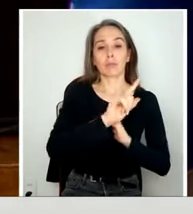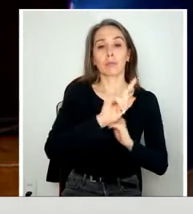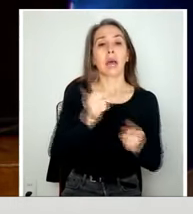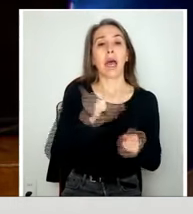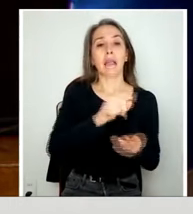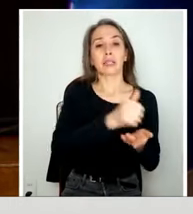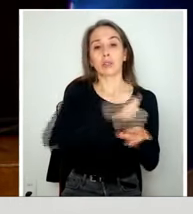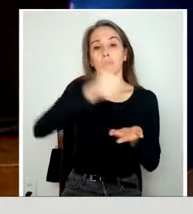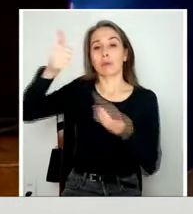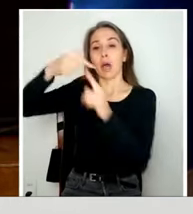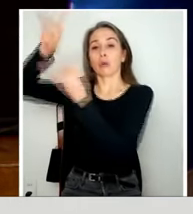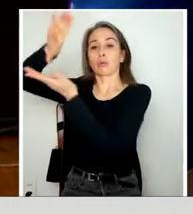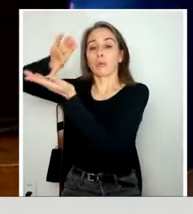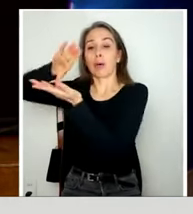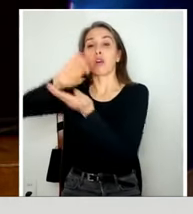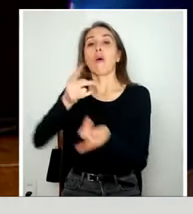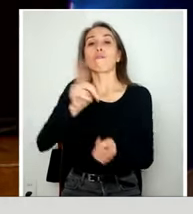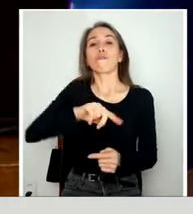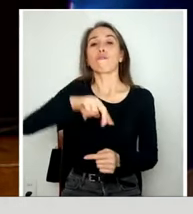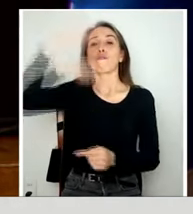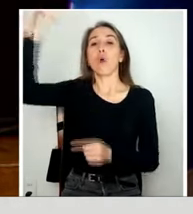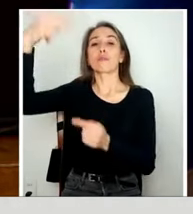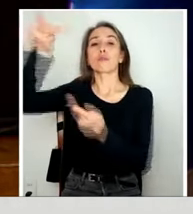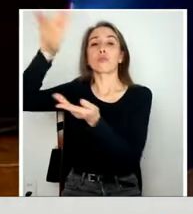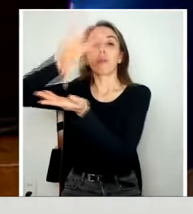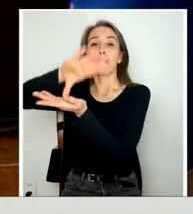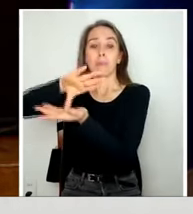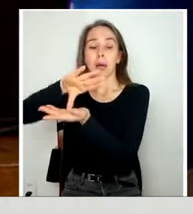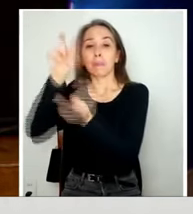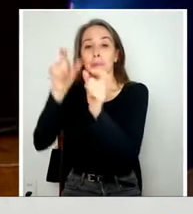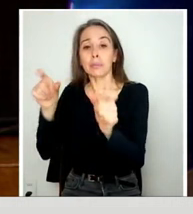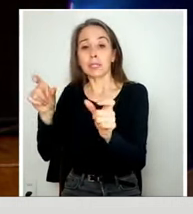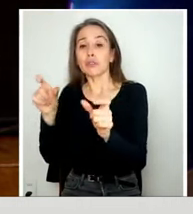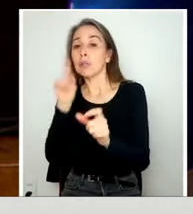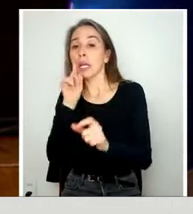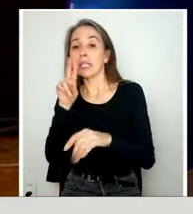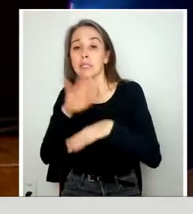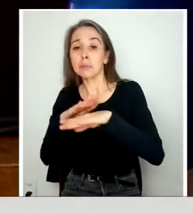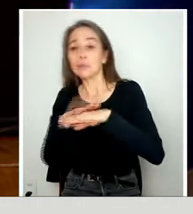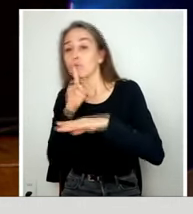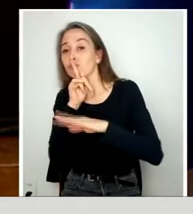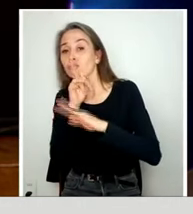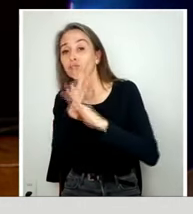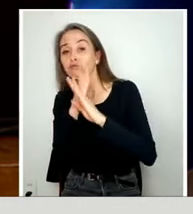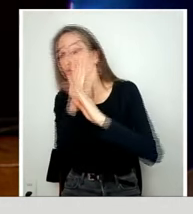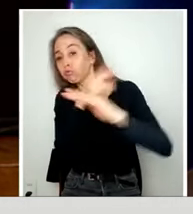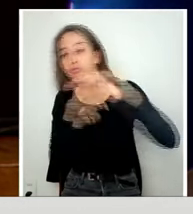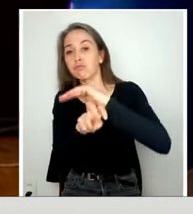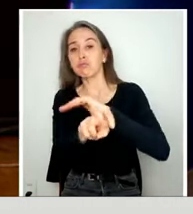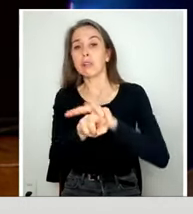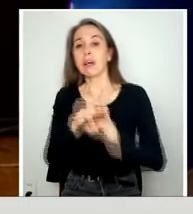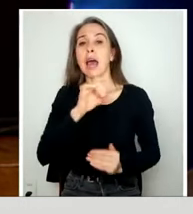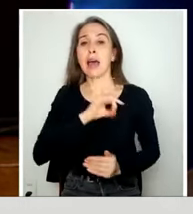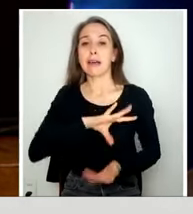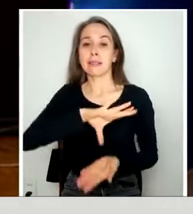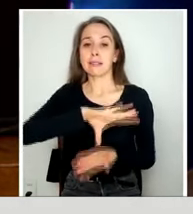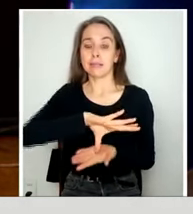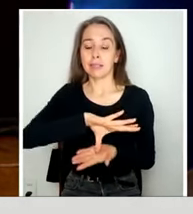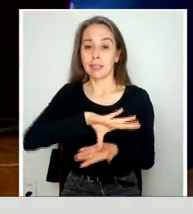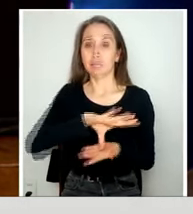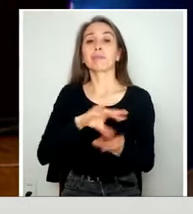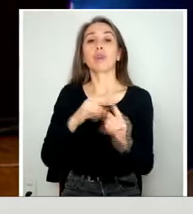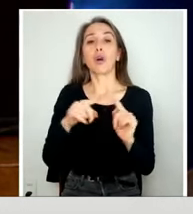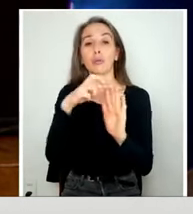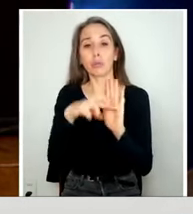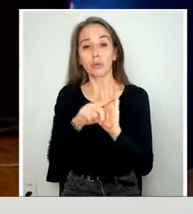extranjeras que ingresan de forma irregular al territorio nacional el que introduce modificaciones al código del